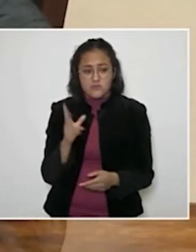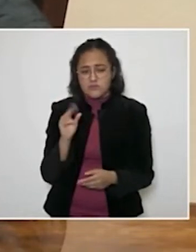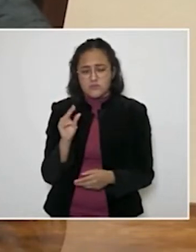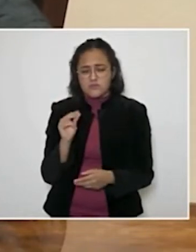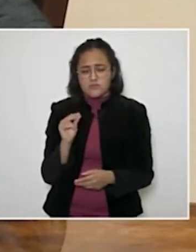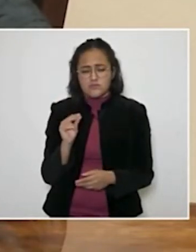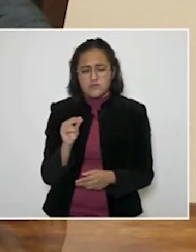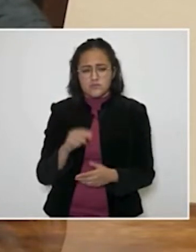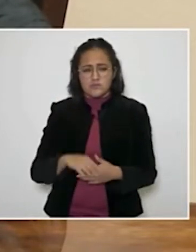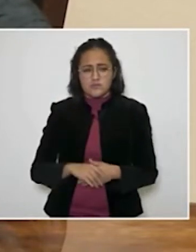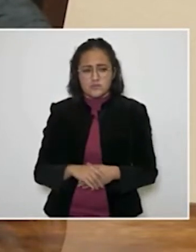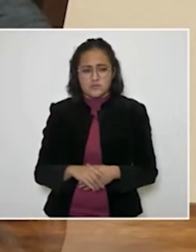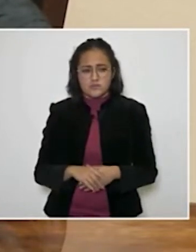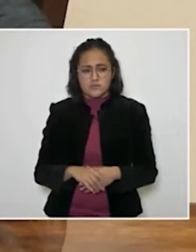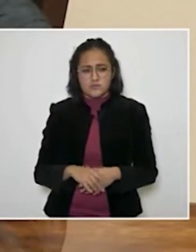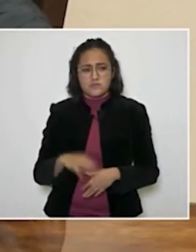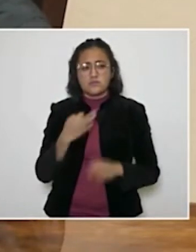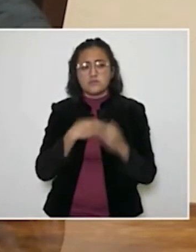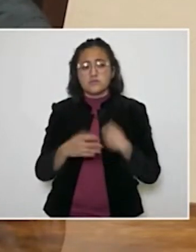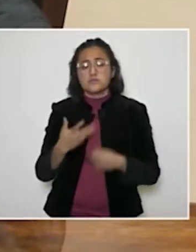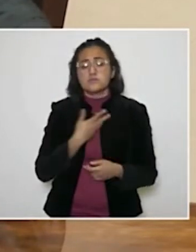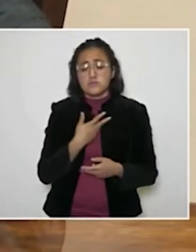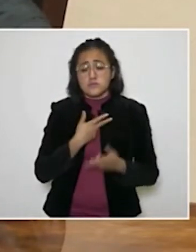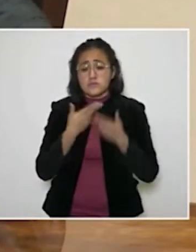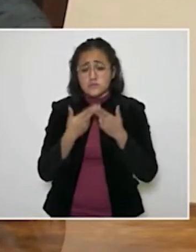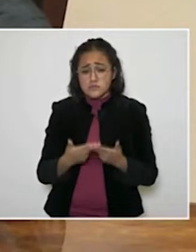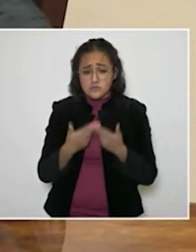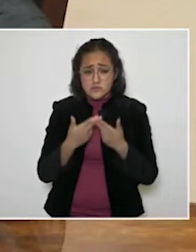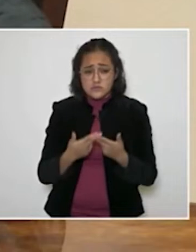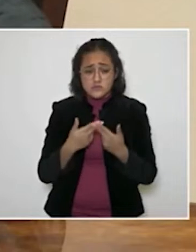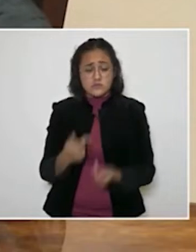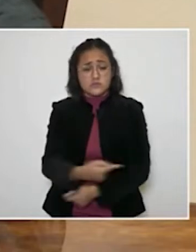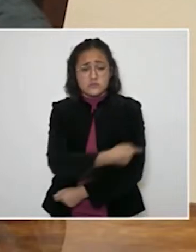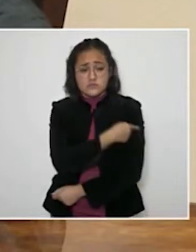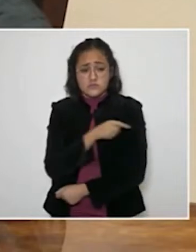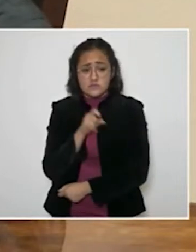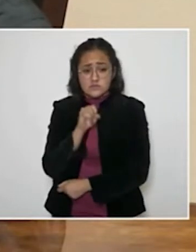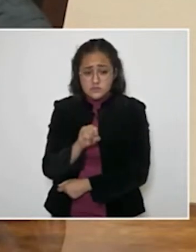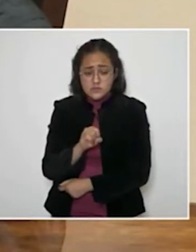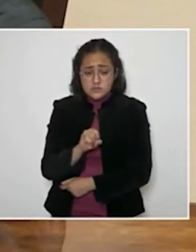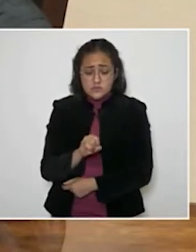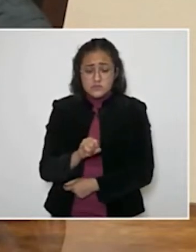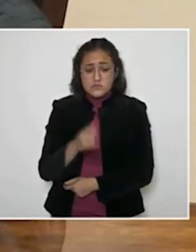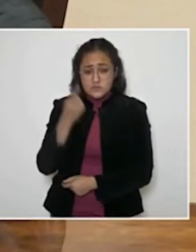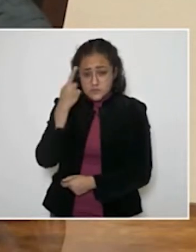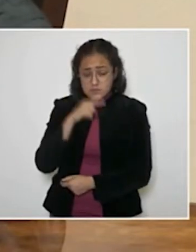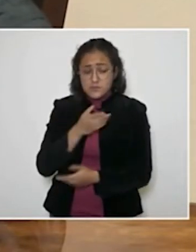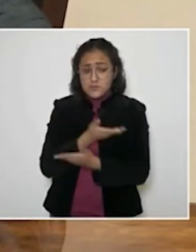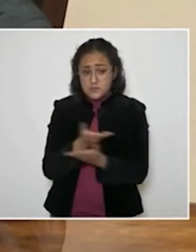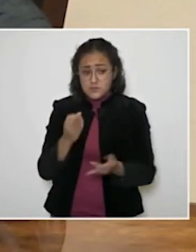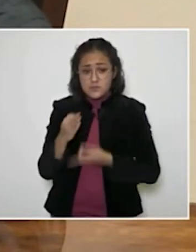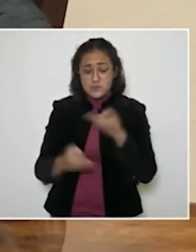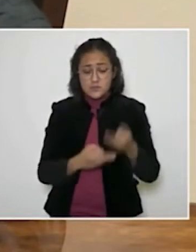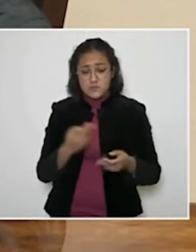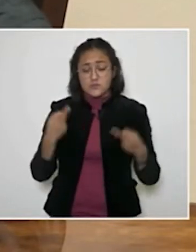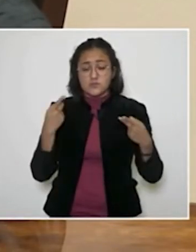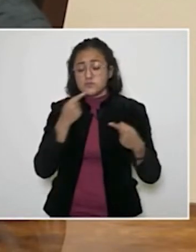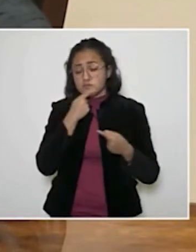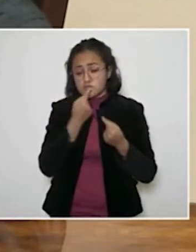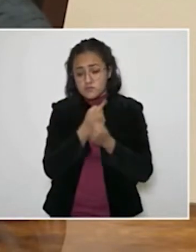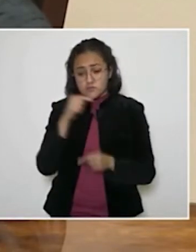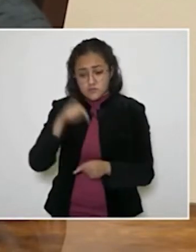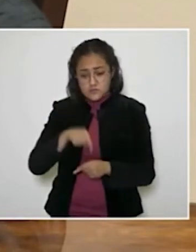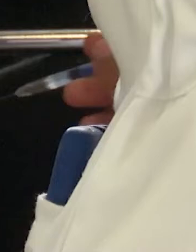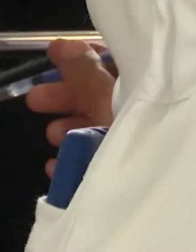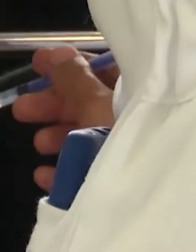niño poblano. No es así. Va a haber biológicos suficientes para los